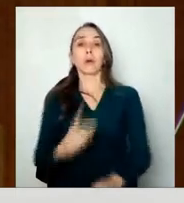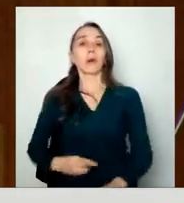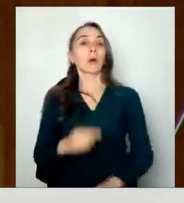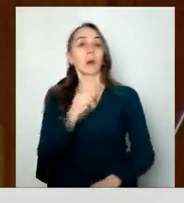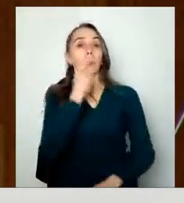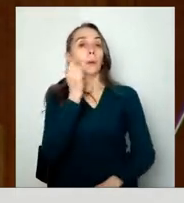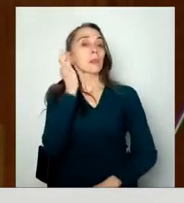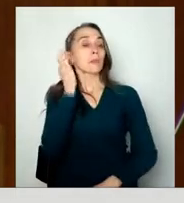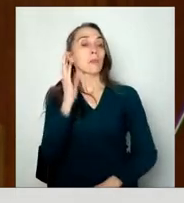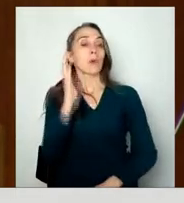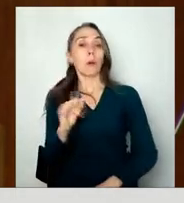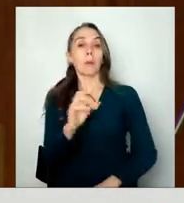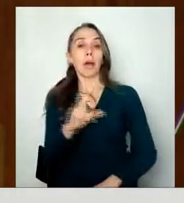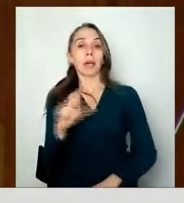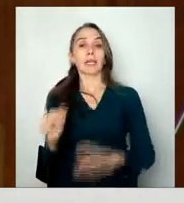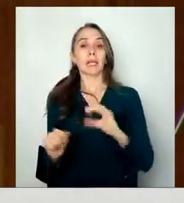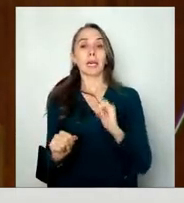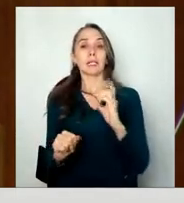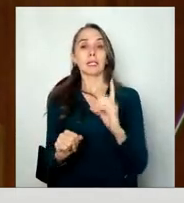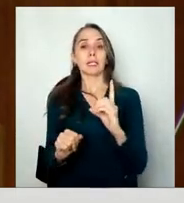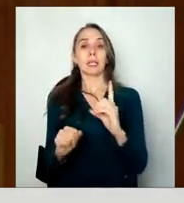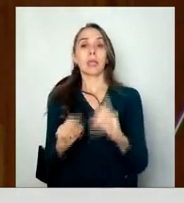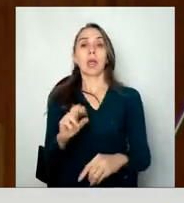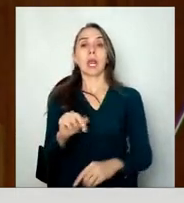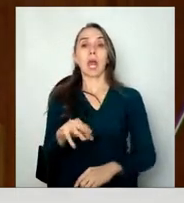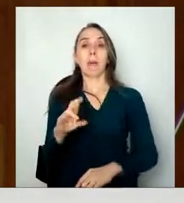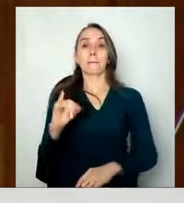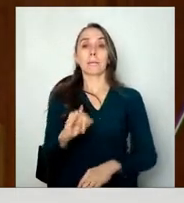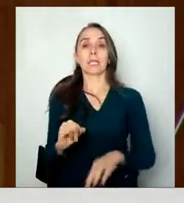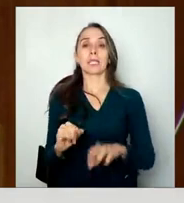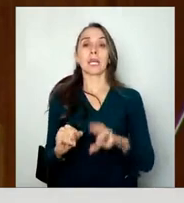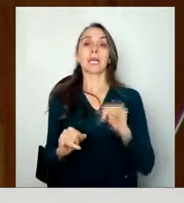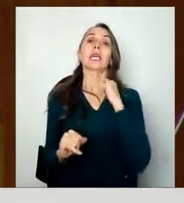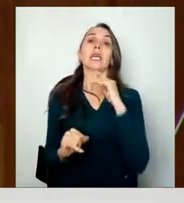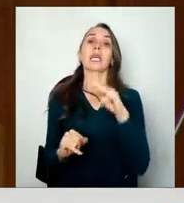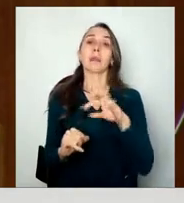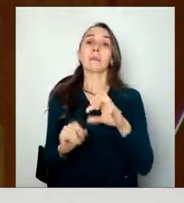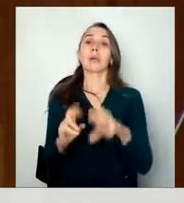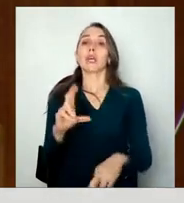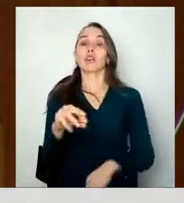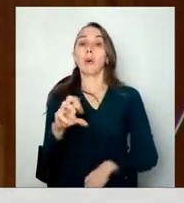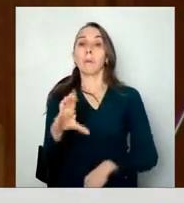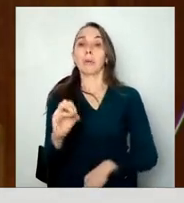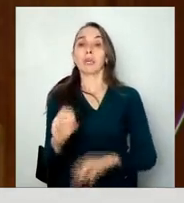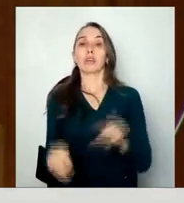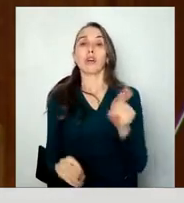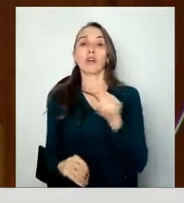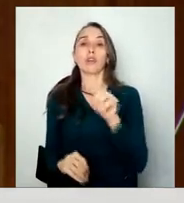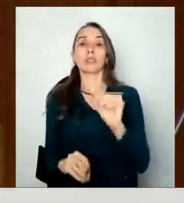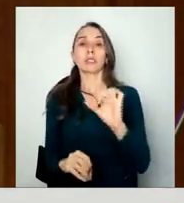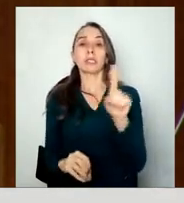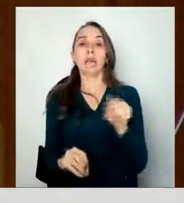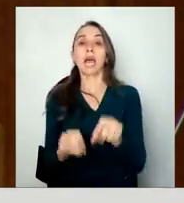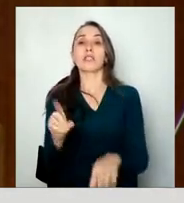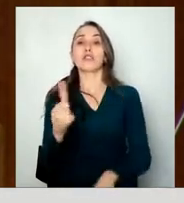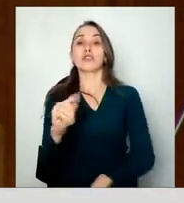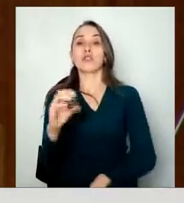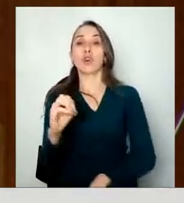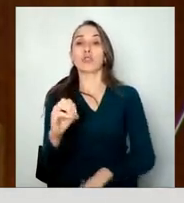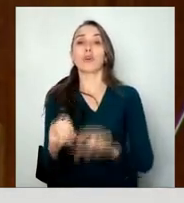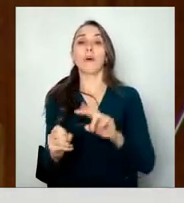Barrera Sofía Cid Guillermo Ramírez Marcela riquelme Agustín Romero Jaime Sáenz Raúl Soto Gastón